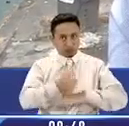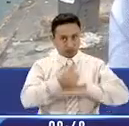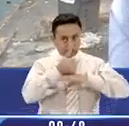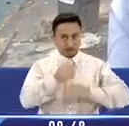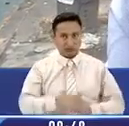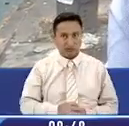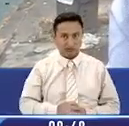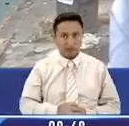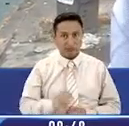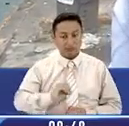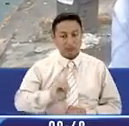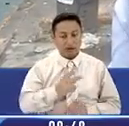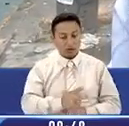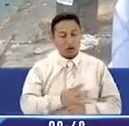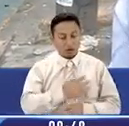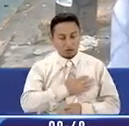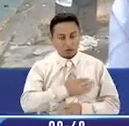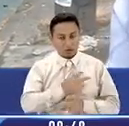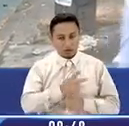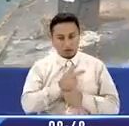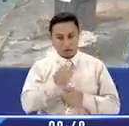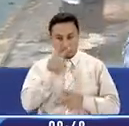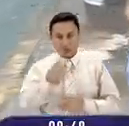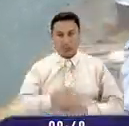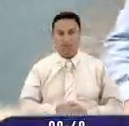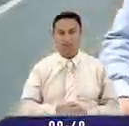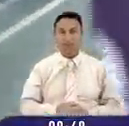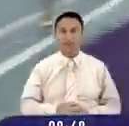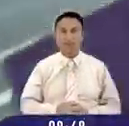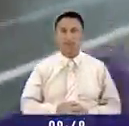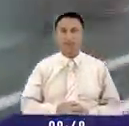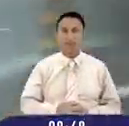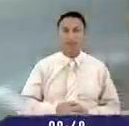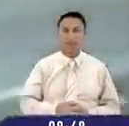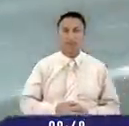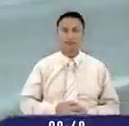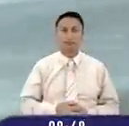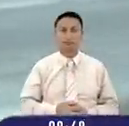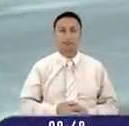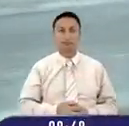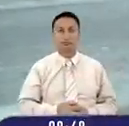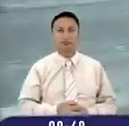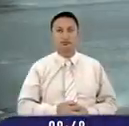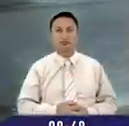cuidado de nosotros como ciudadanos.